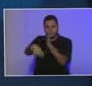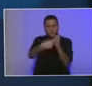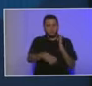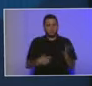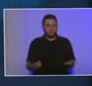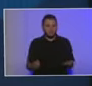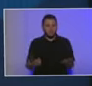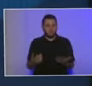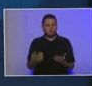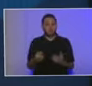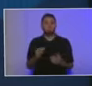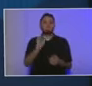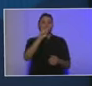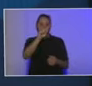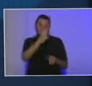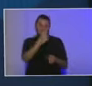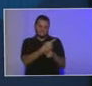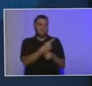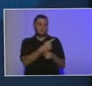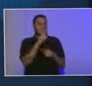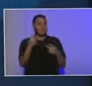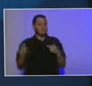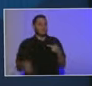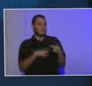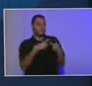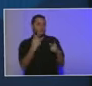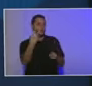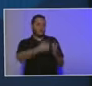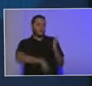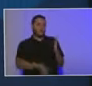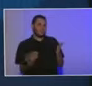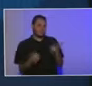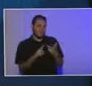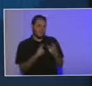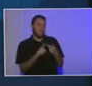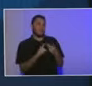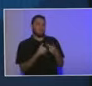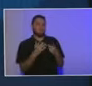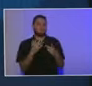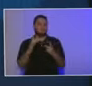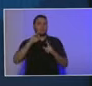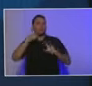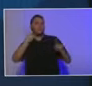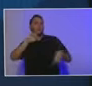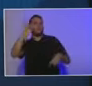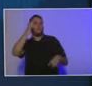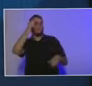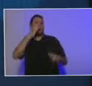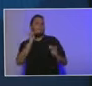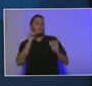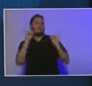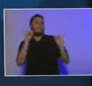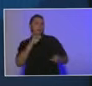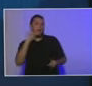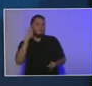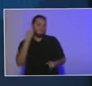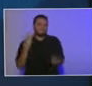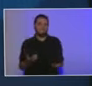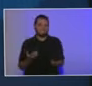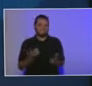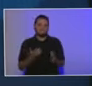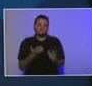quieren radicar, uh-huh. Que es el cargo de que violó la orden ejecutiva. Uh-huh. Claro, no es el único que ha violado la orden ejecutiva,